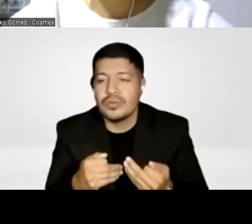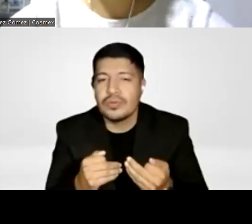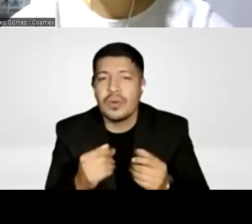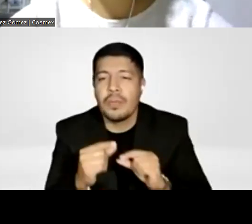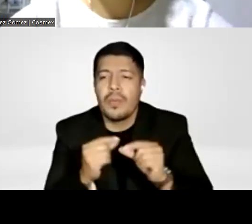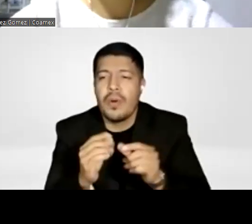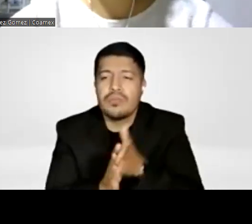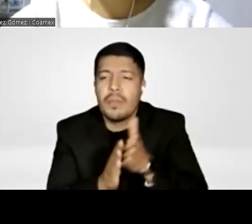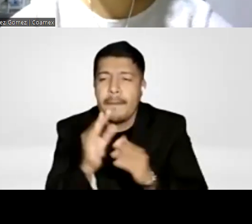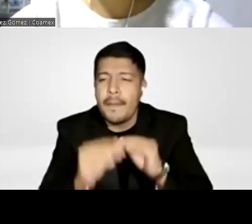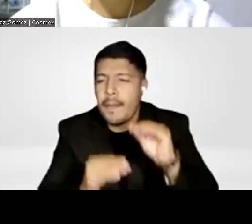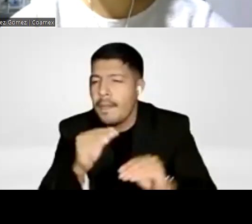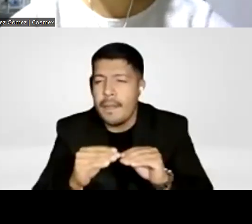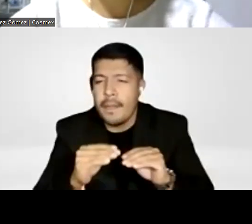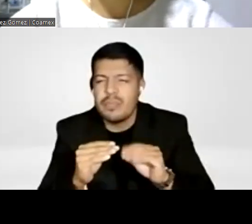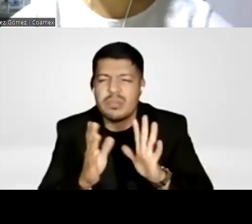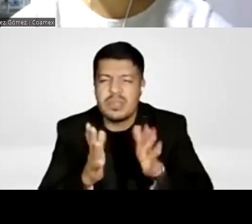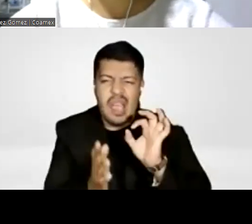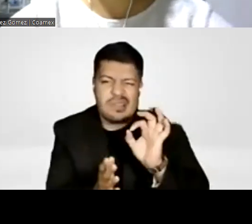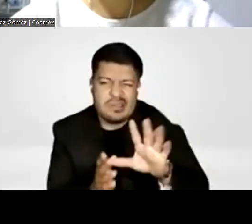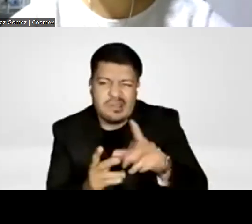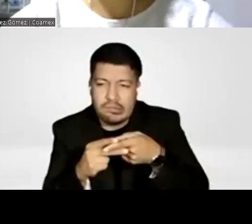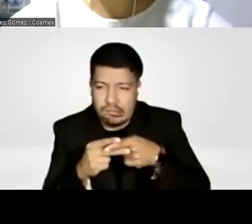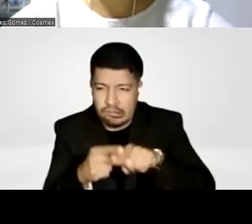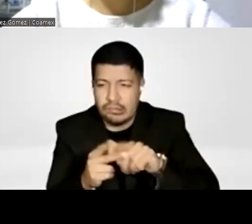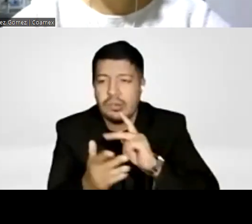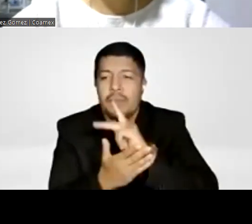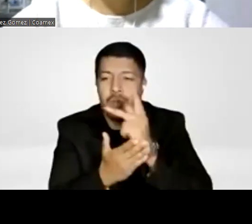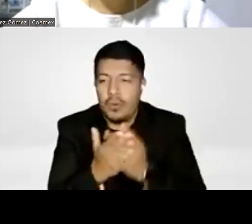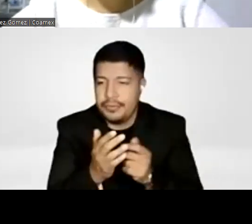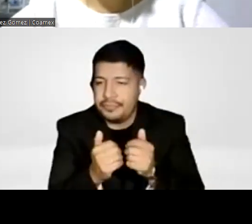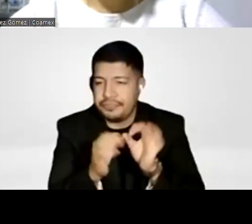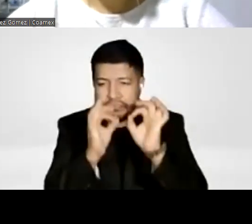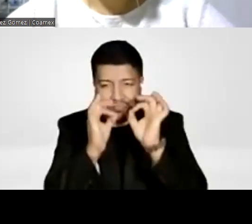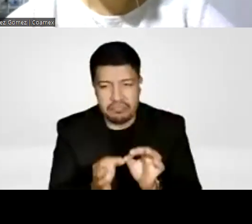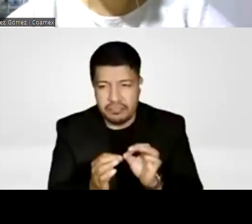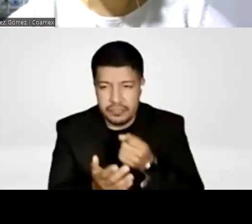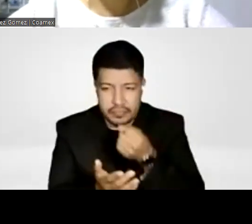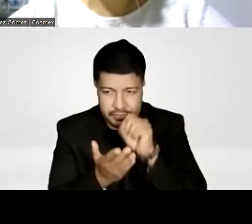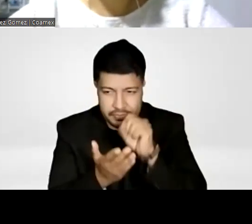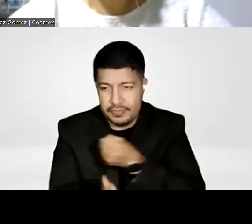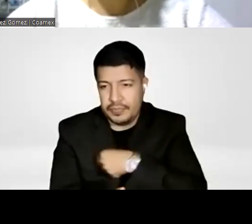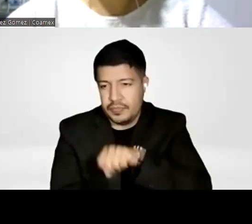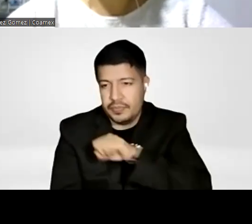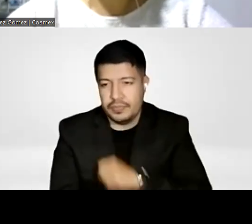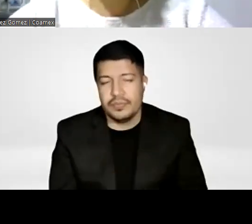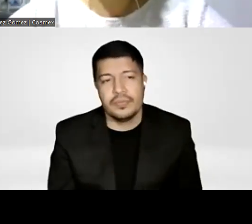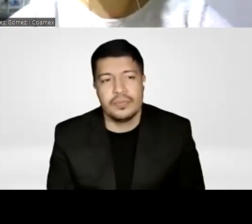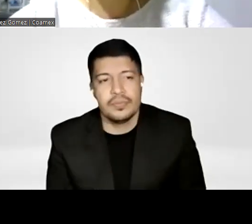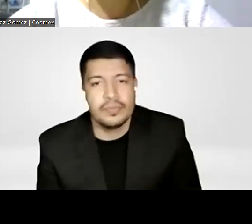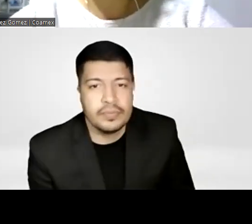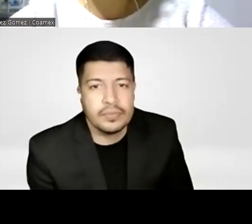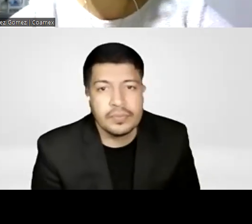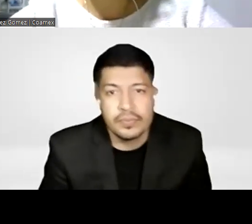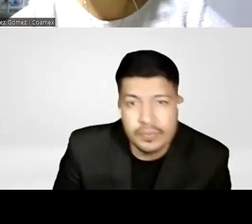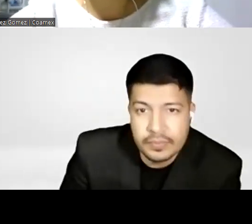para ya echarlo a andar, ya que quede como un programa también acá dentro de la Secretaría de Salud. Y bueno, trabajando